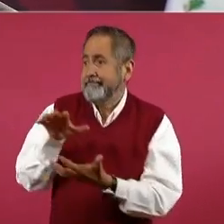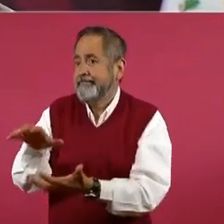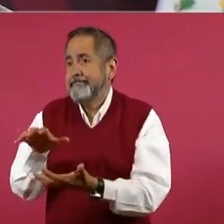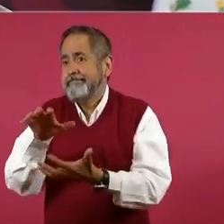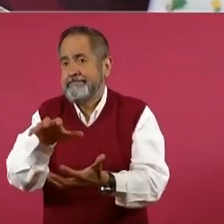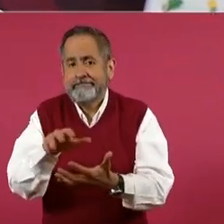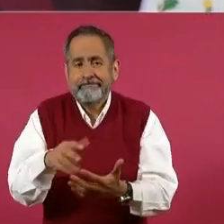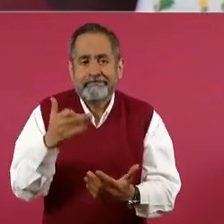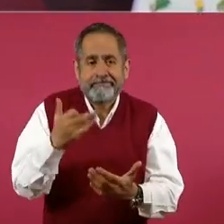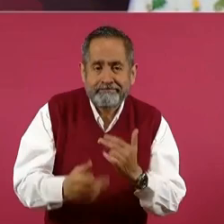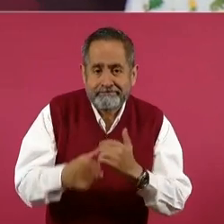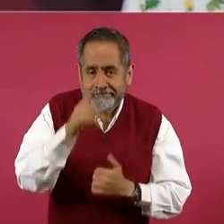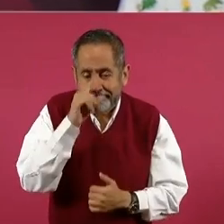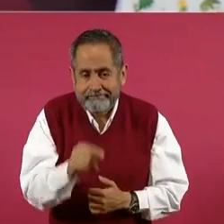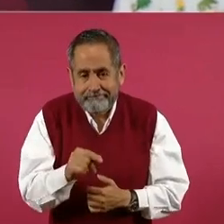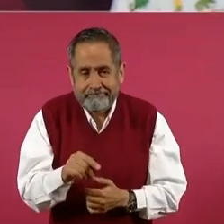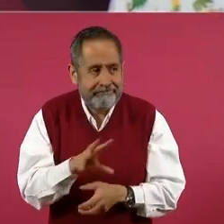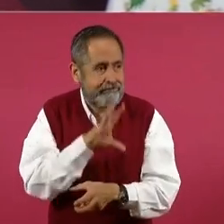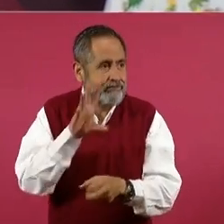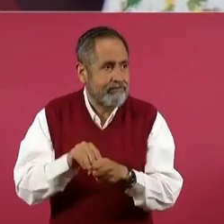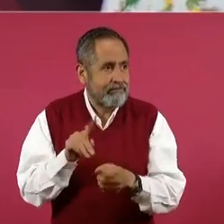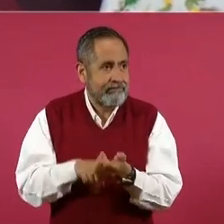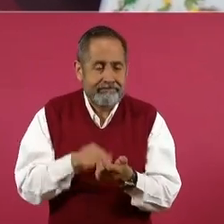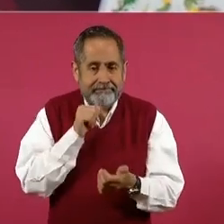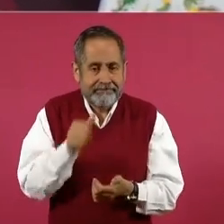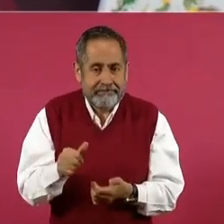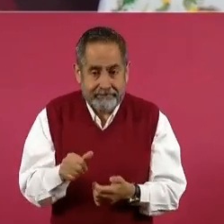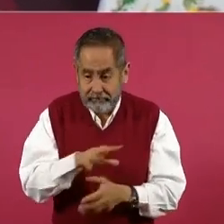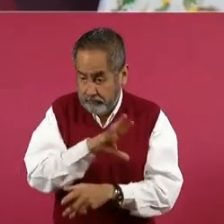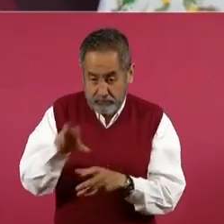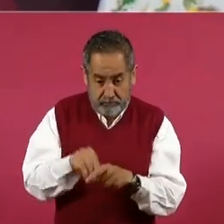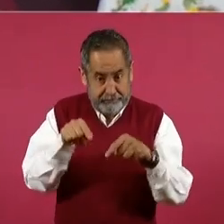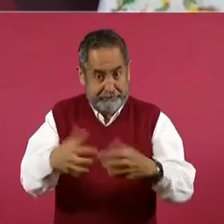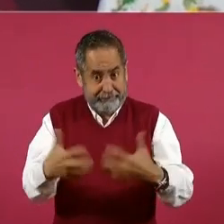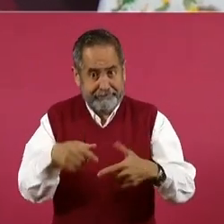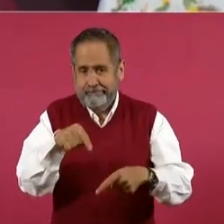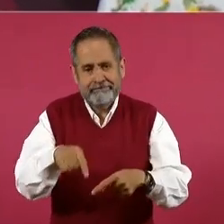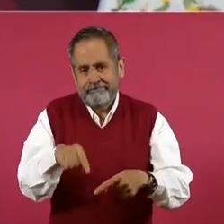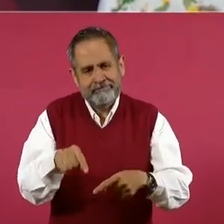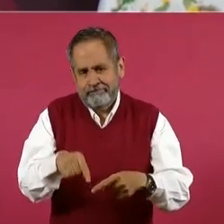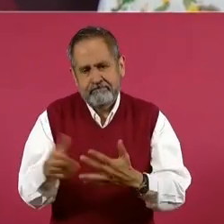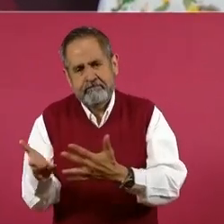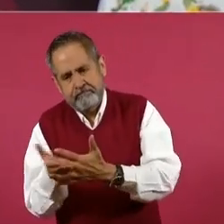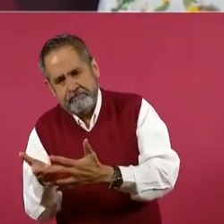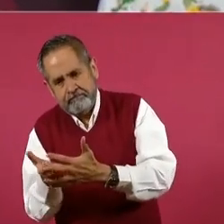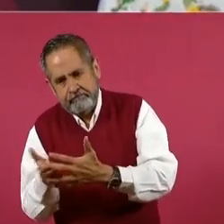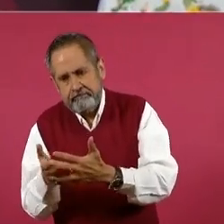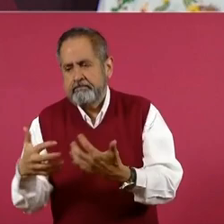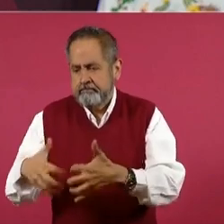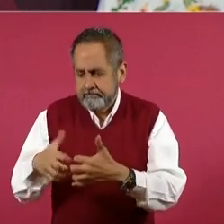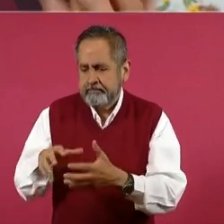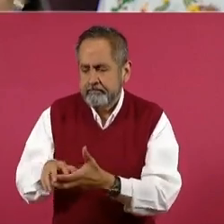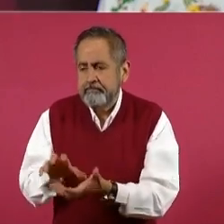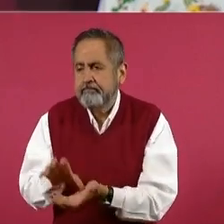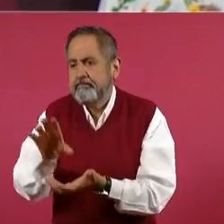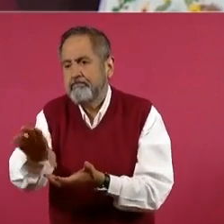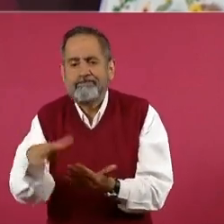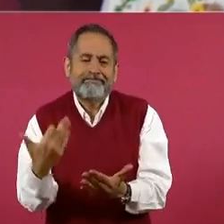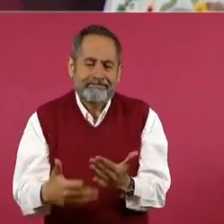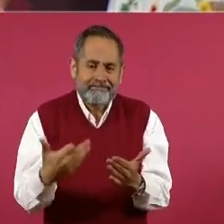todas maneras, no todo se produce en estas plantas y hace